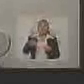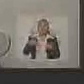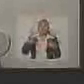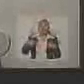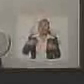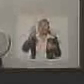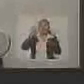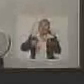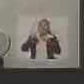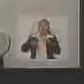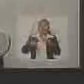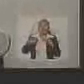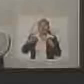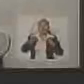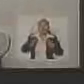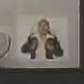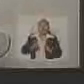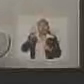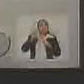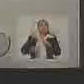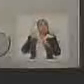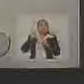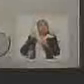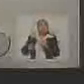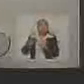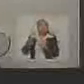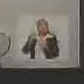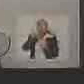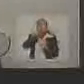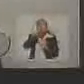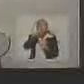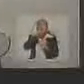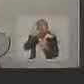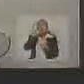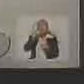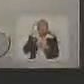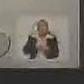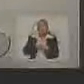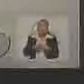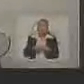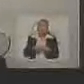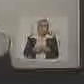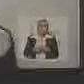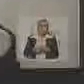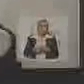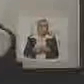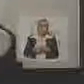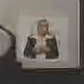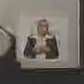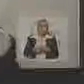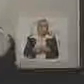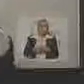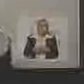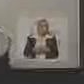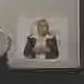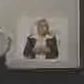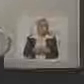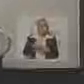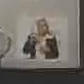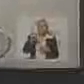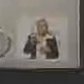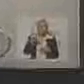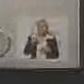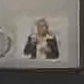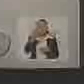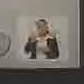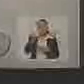el bienestar de nosotros y a quitarle el nivel de vida que nosotros estábamos acostumbrados. Es por eso